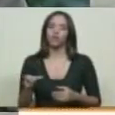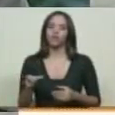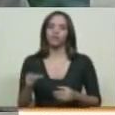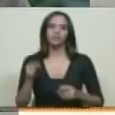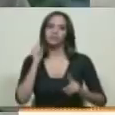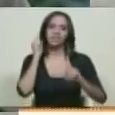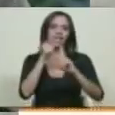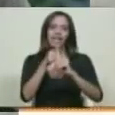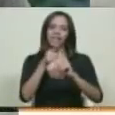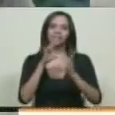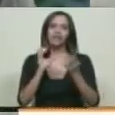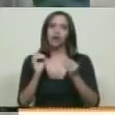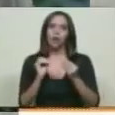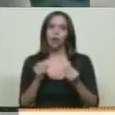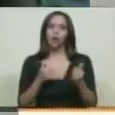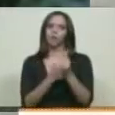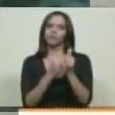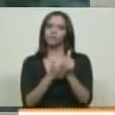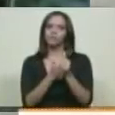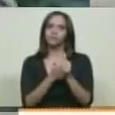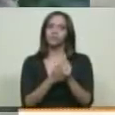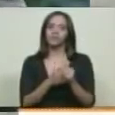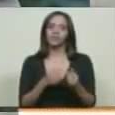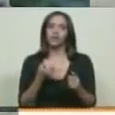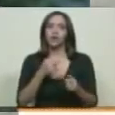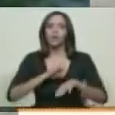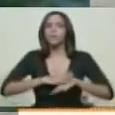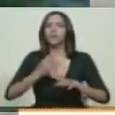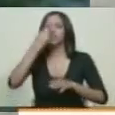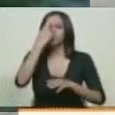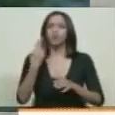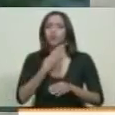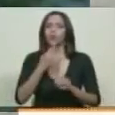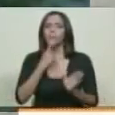indirectamente, no te consagras por entero.